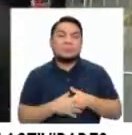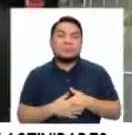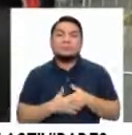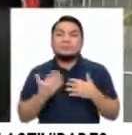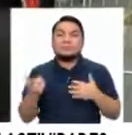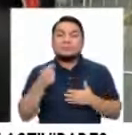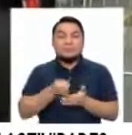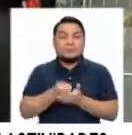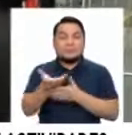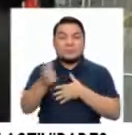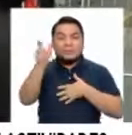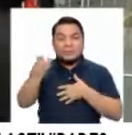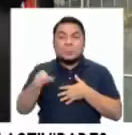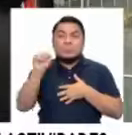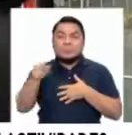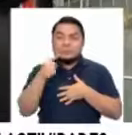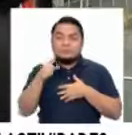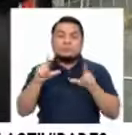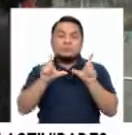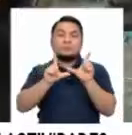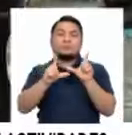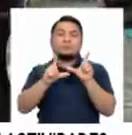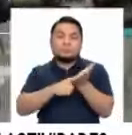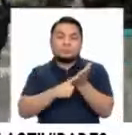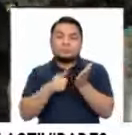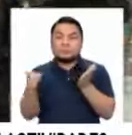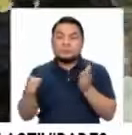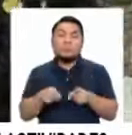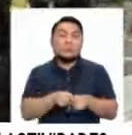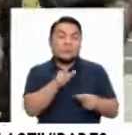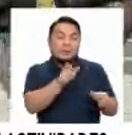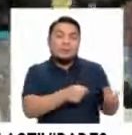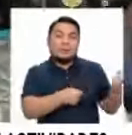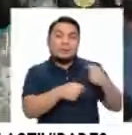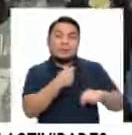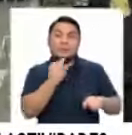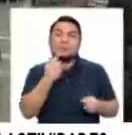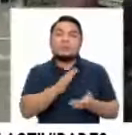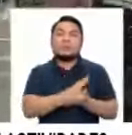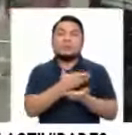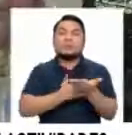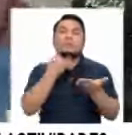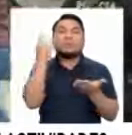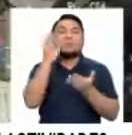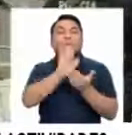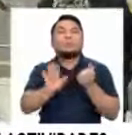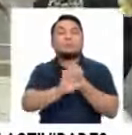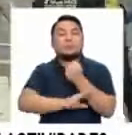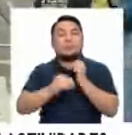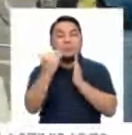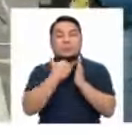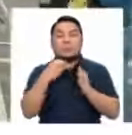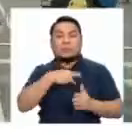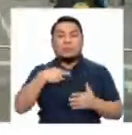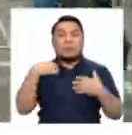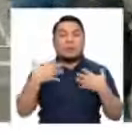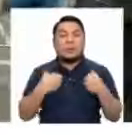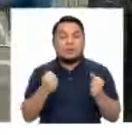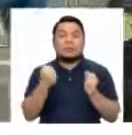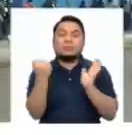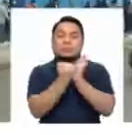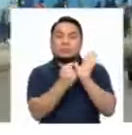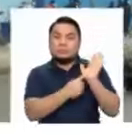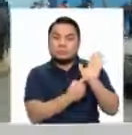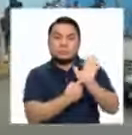Los compradores deberán presentar su DNI, mientras que los comerciantes su certificado del plan de emergencia aprobada por el Ministerio de Salud y su